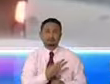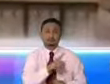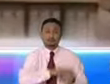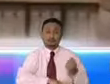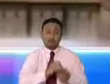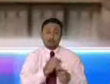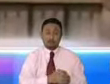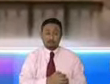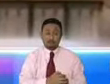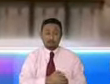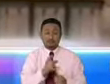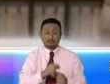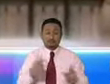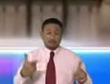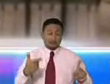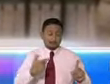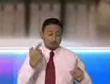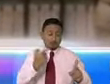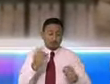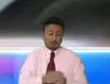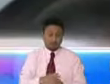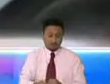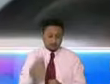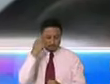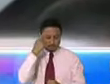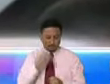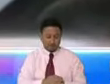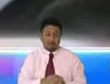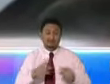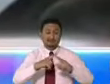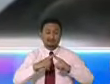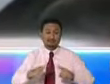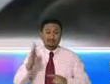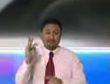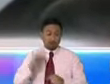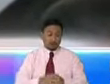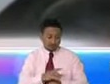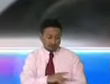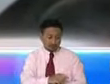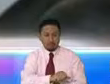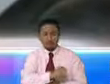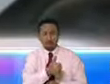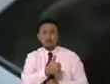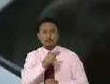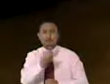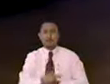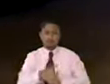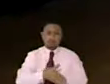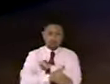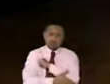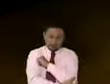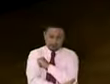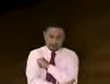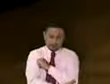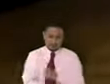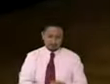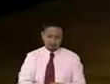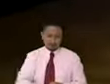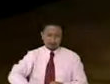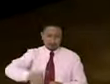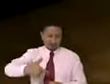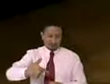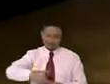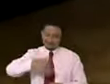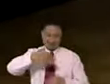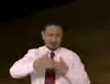un gatillero que supuestamente actuó creyendo que su expareja tenía una nueva relación y activó el arma de fuego que cargaba en la